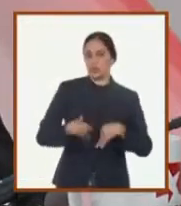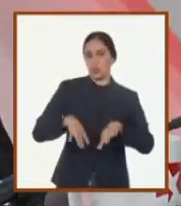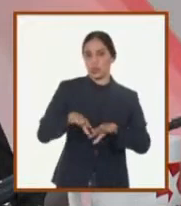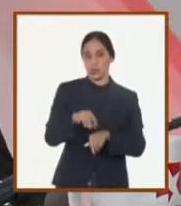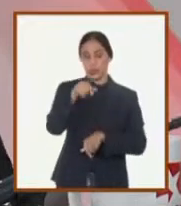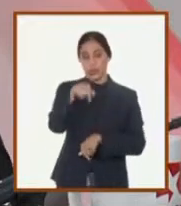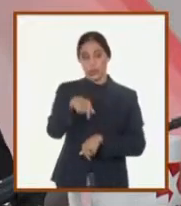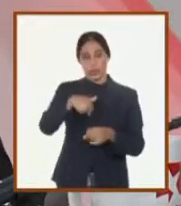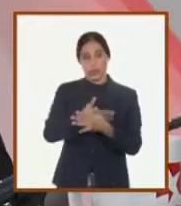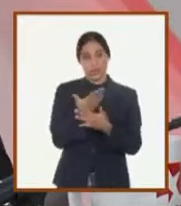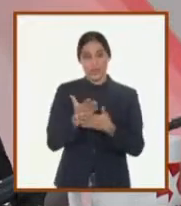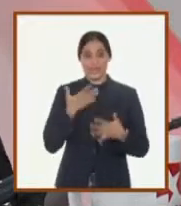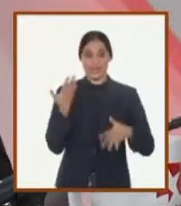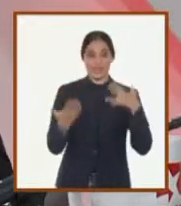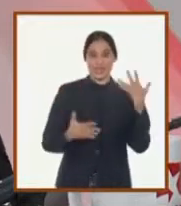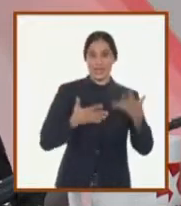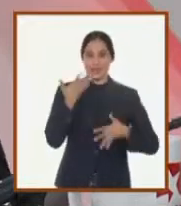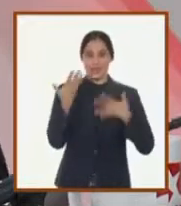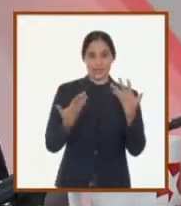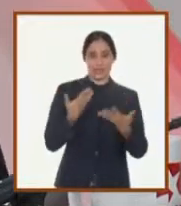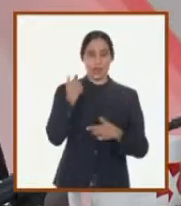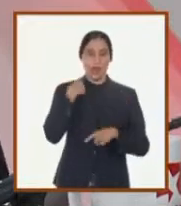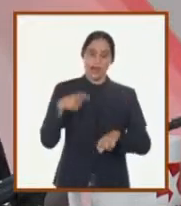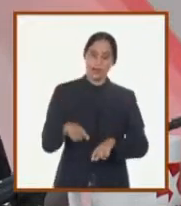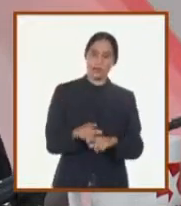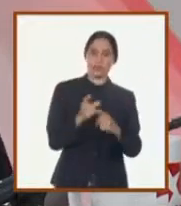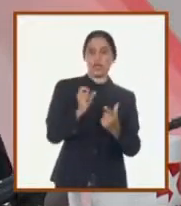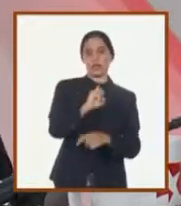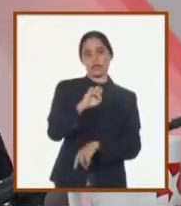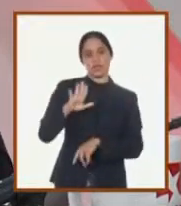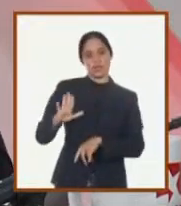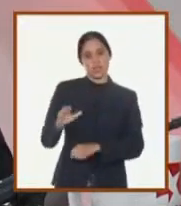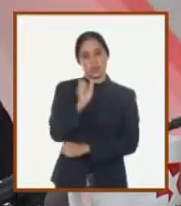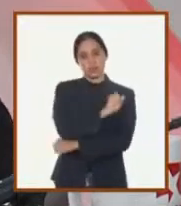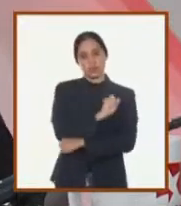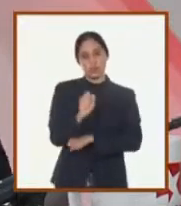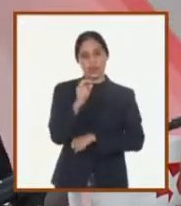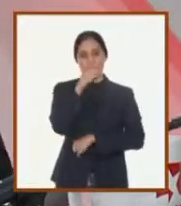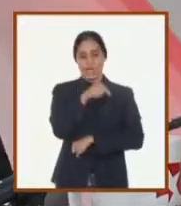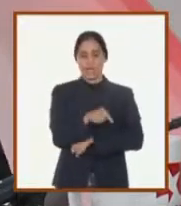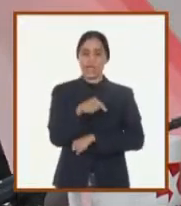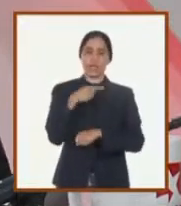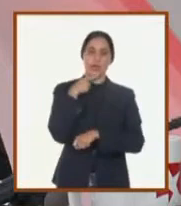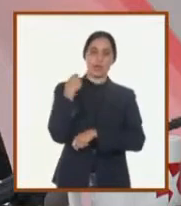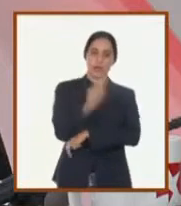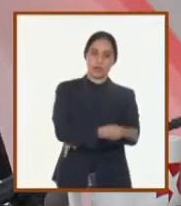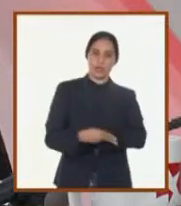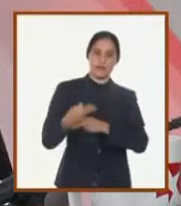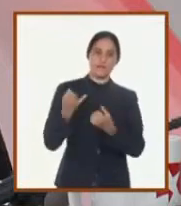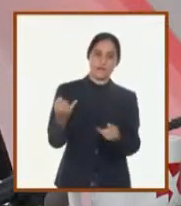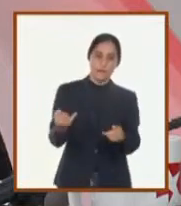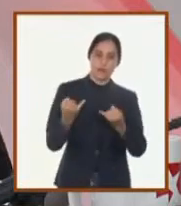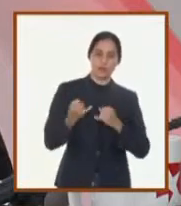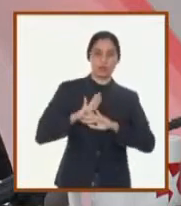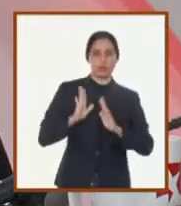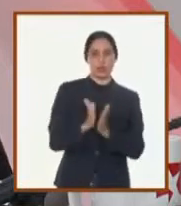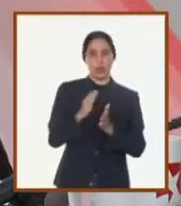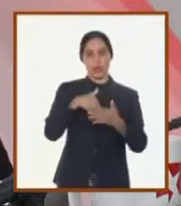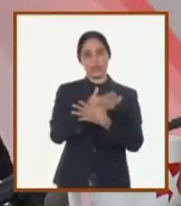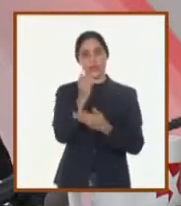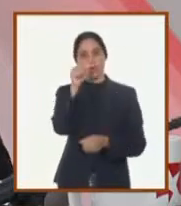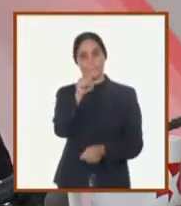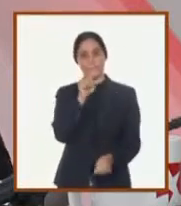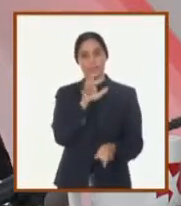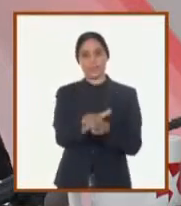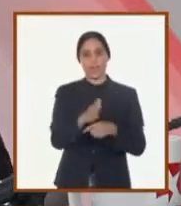alrededor de la celebración del Día de la victoria de La gran guerra Patria en Rusia Esta es nuestra noticia del día con ella comenzamos la mesa redonda